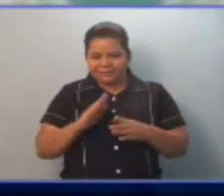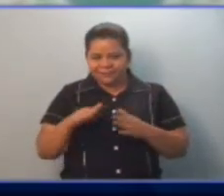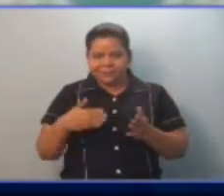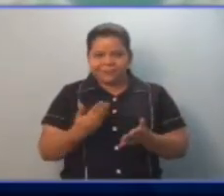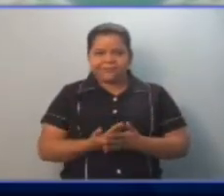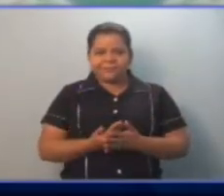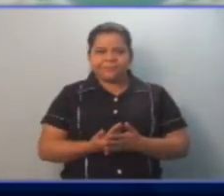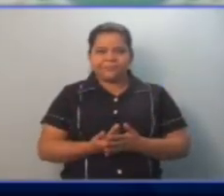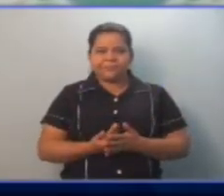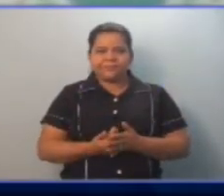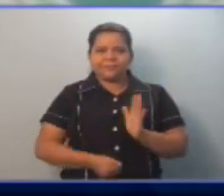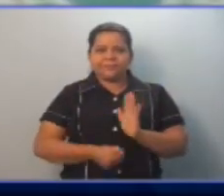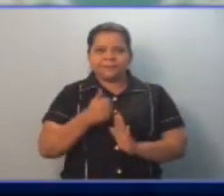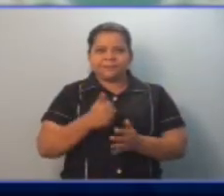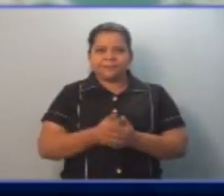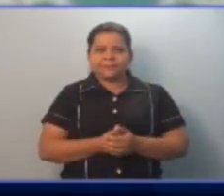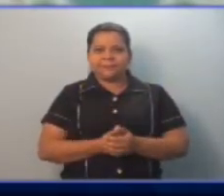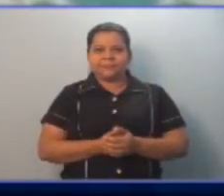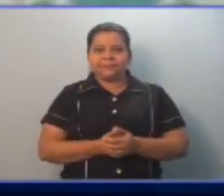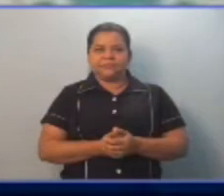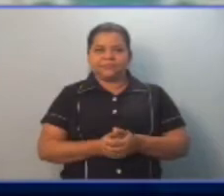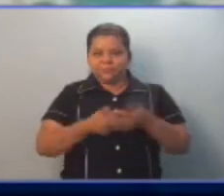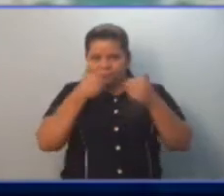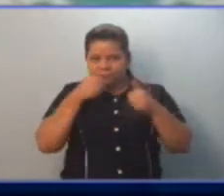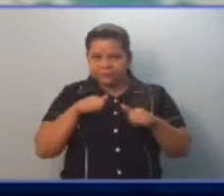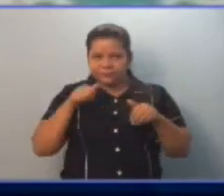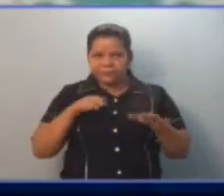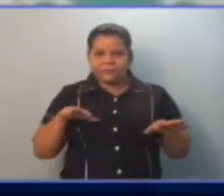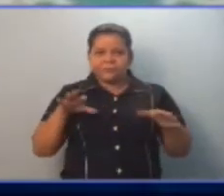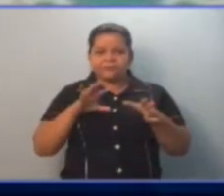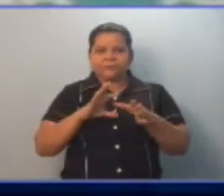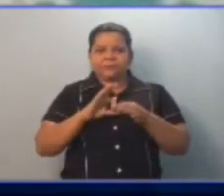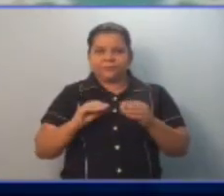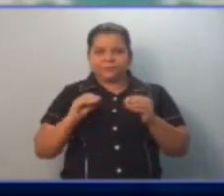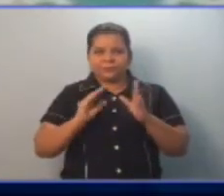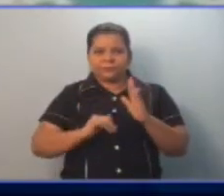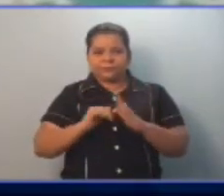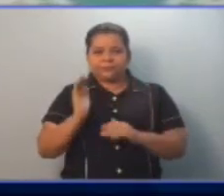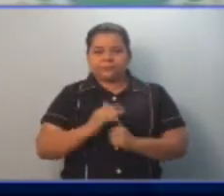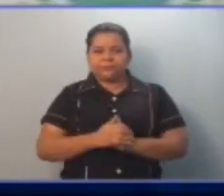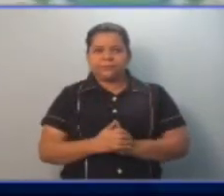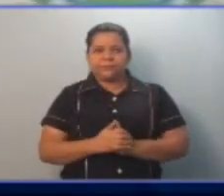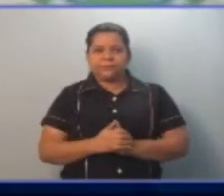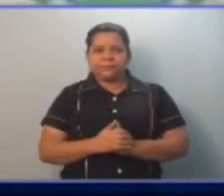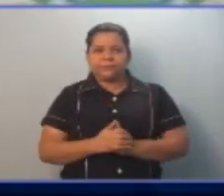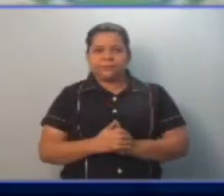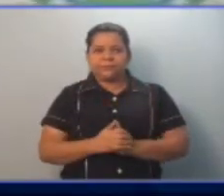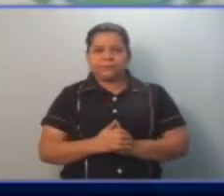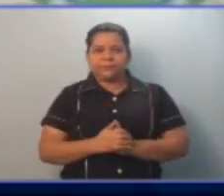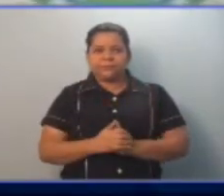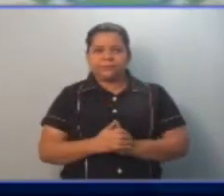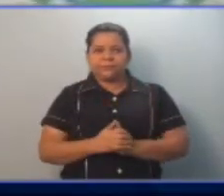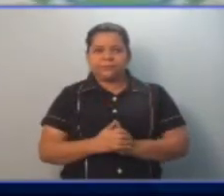desde la planta ahí de colaboradores no podemos o nunca pudimos detectar cuáles eran